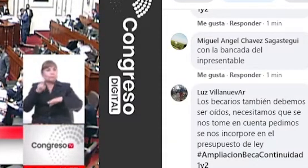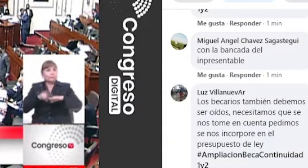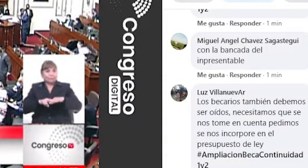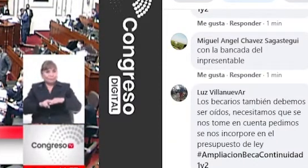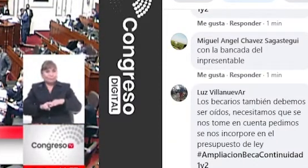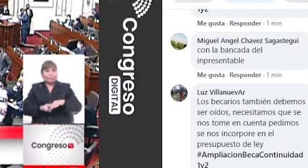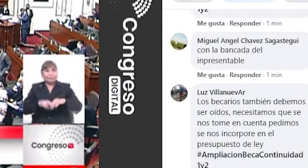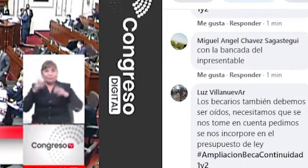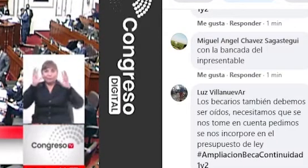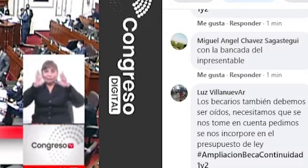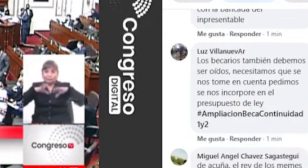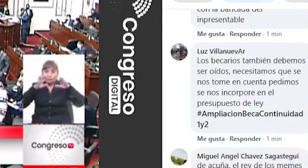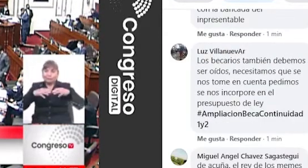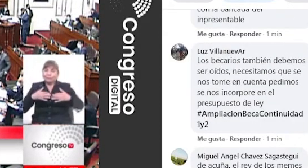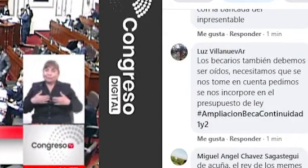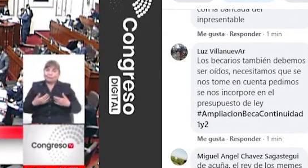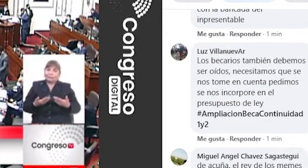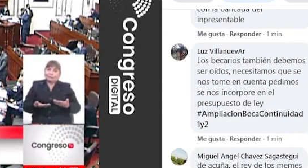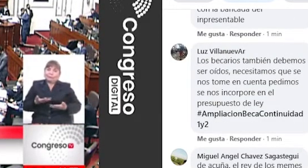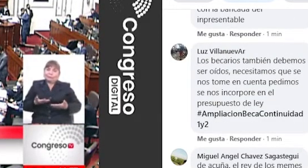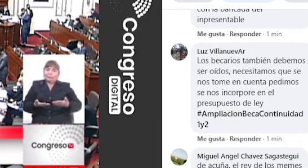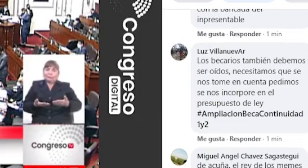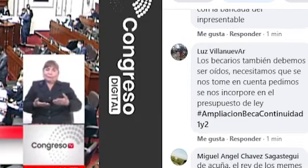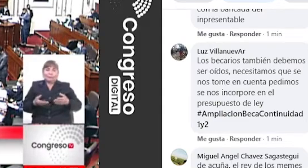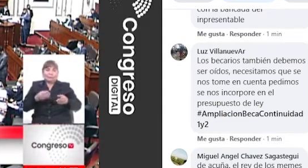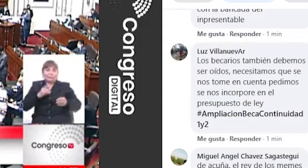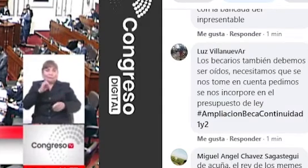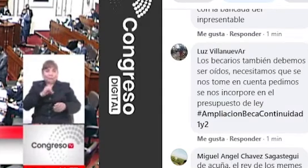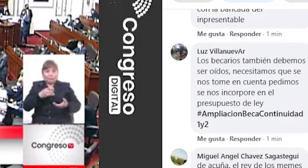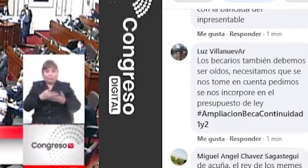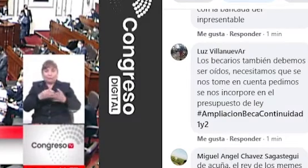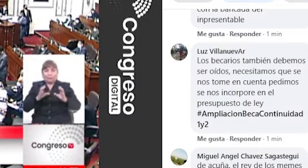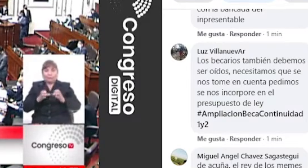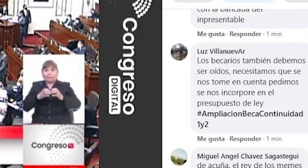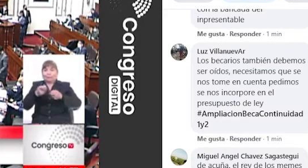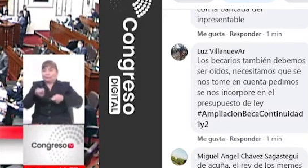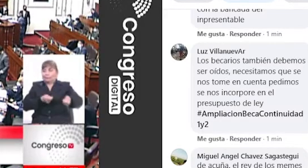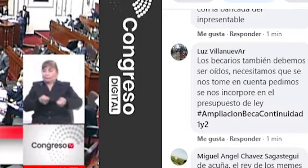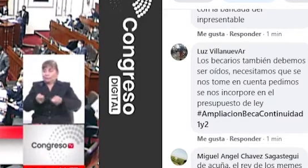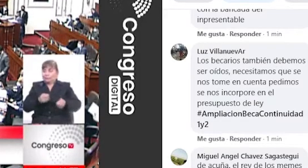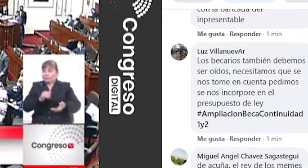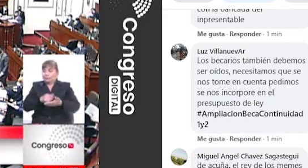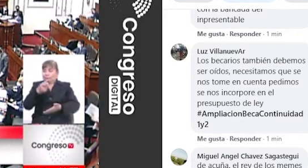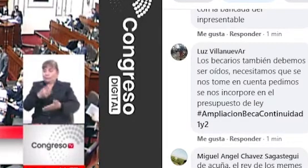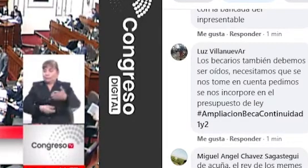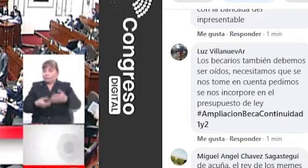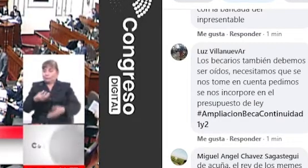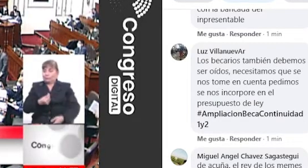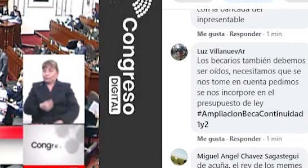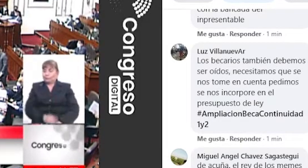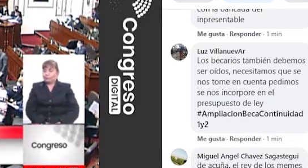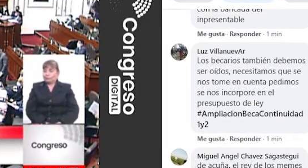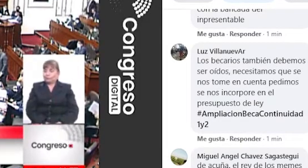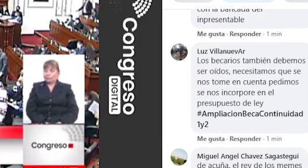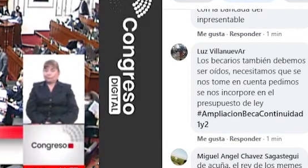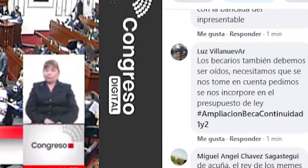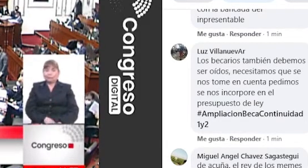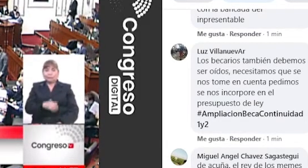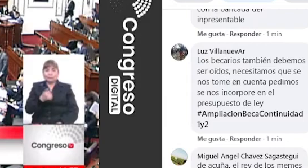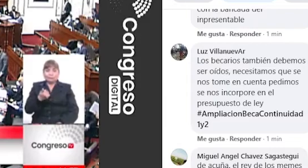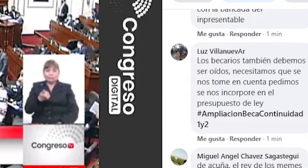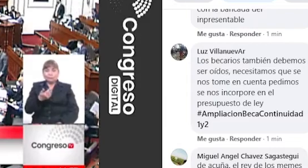cuyo financiamiento podrá ser autorizado por el Comité de Administración del Fondex. El tercer objetivo